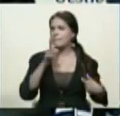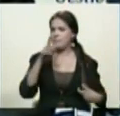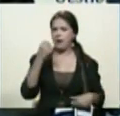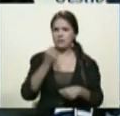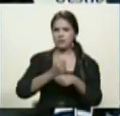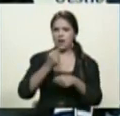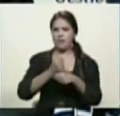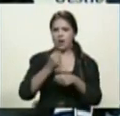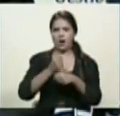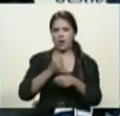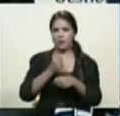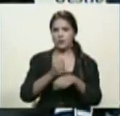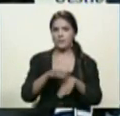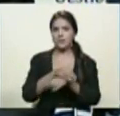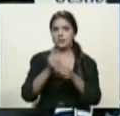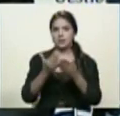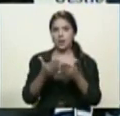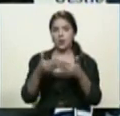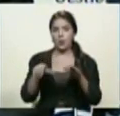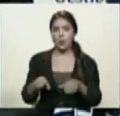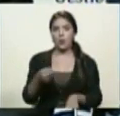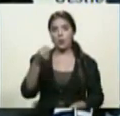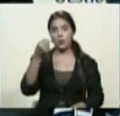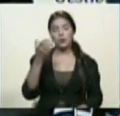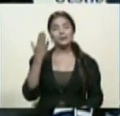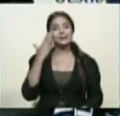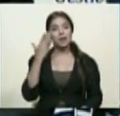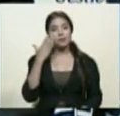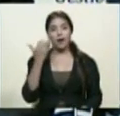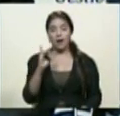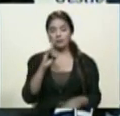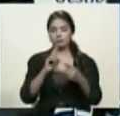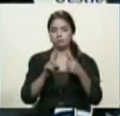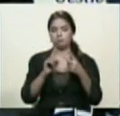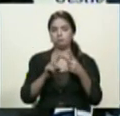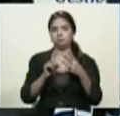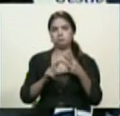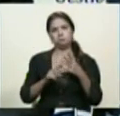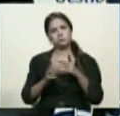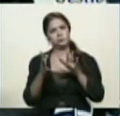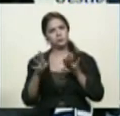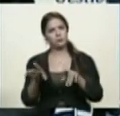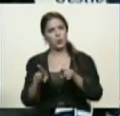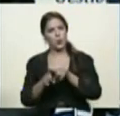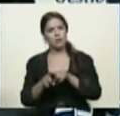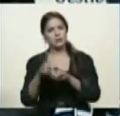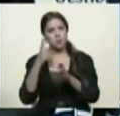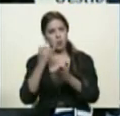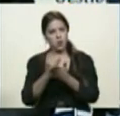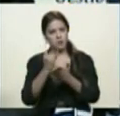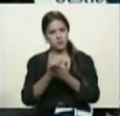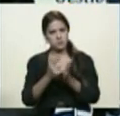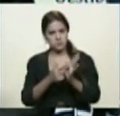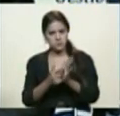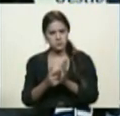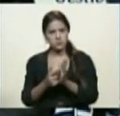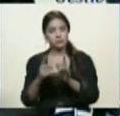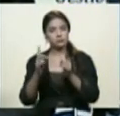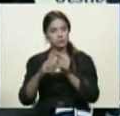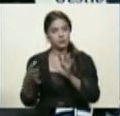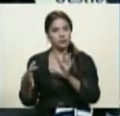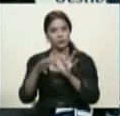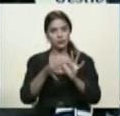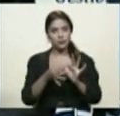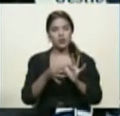pasada gestión del ministerio público quería saber si hay elementos similares con créditos probatorios que vincularían